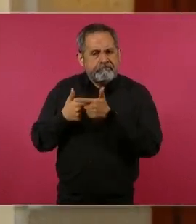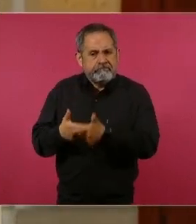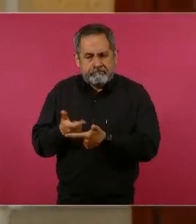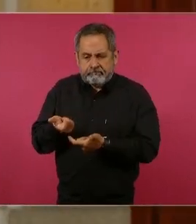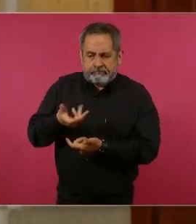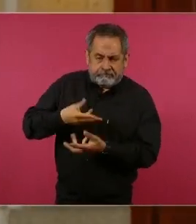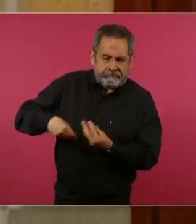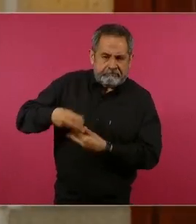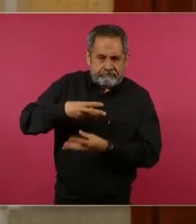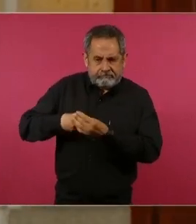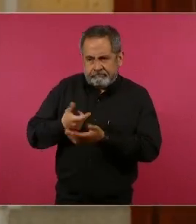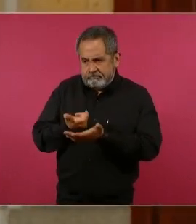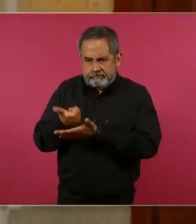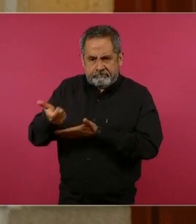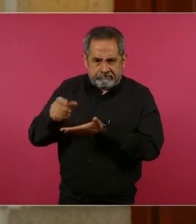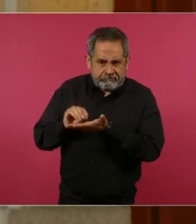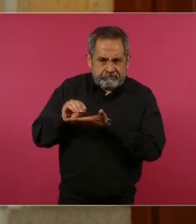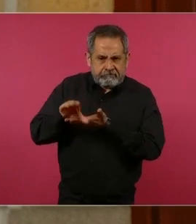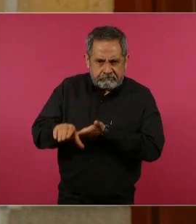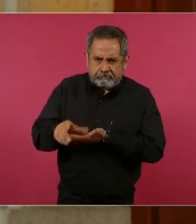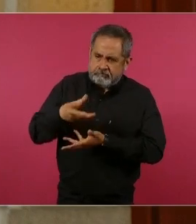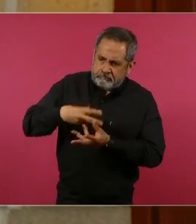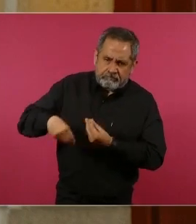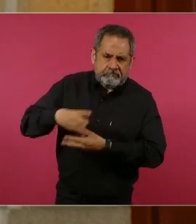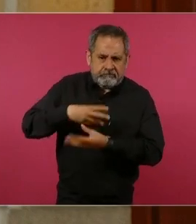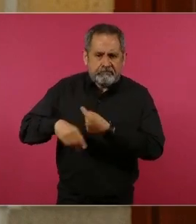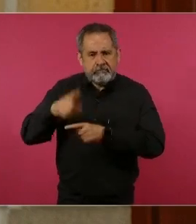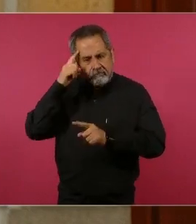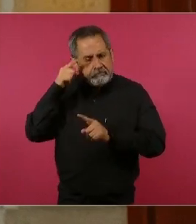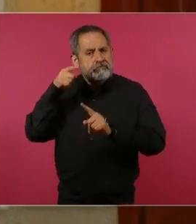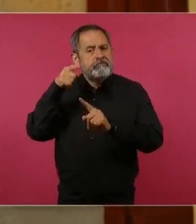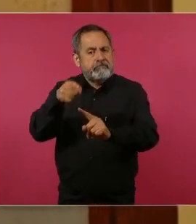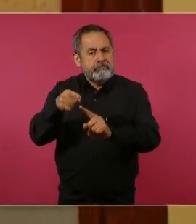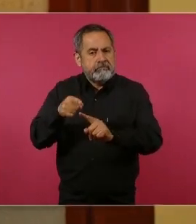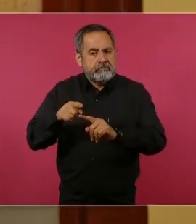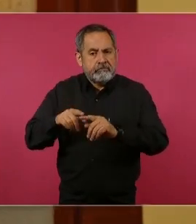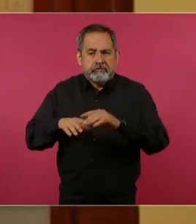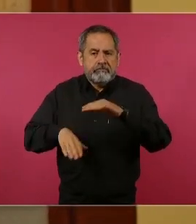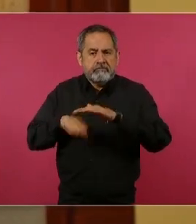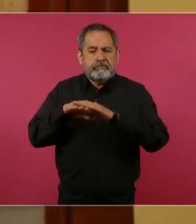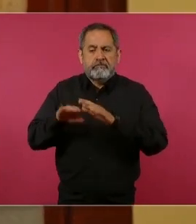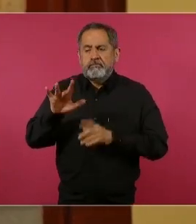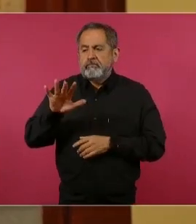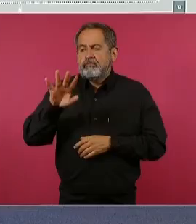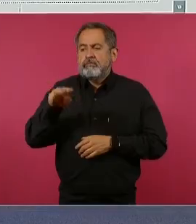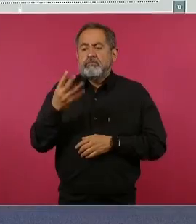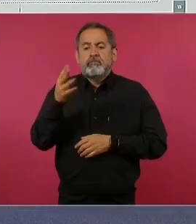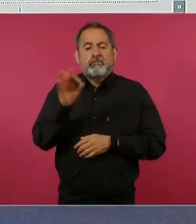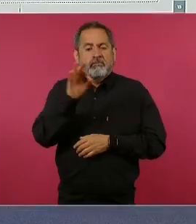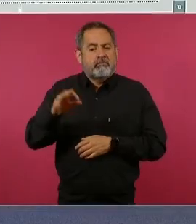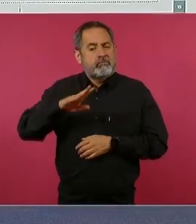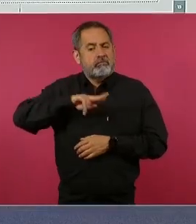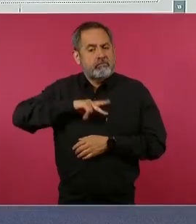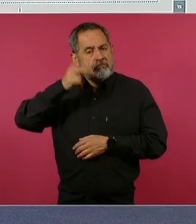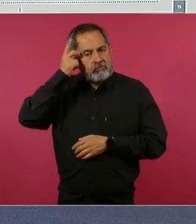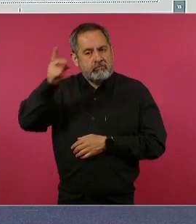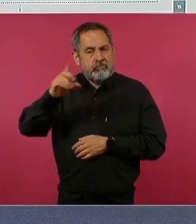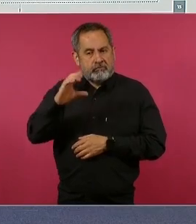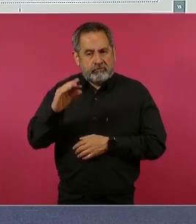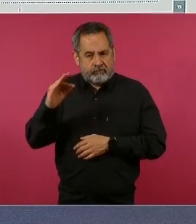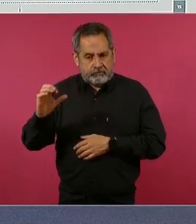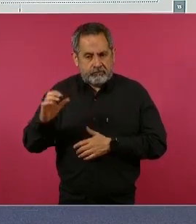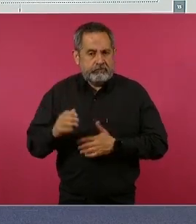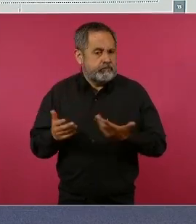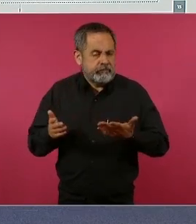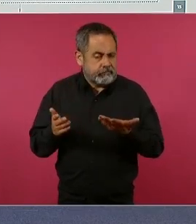inversiones importantísimas que hemos desarrollado con la finalidad de llegar al 54% de la participación. Estos